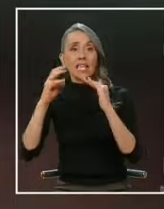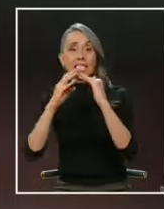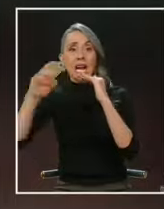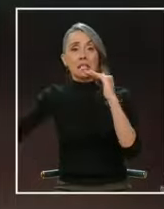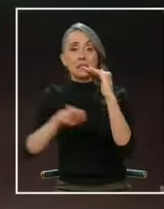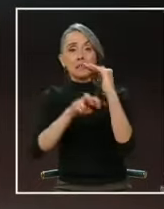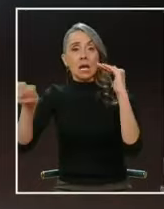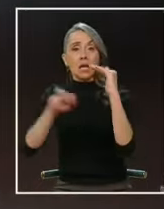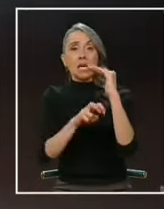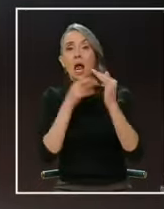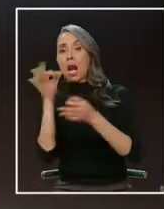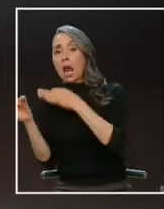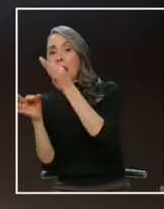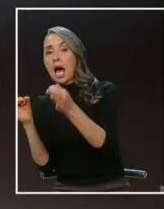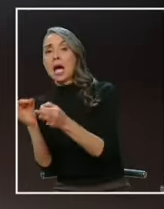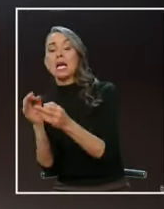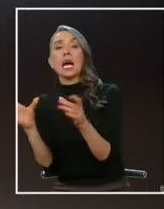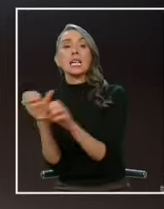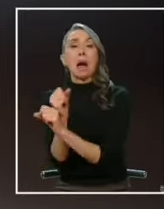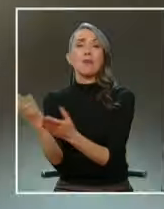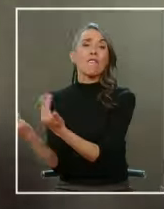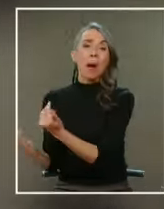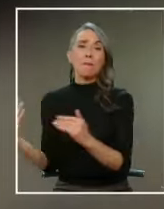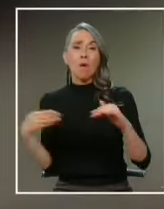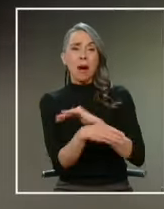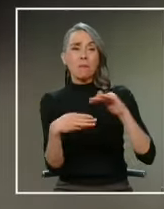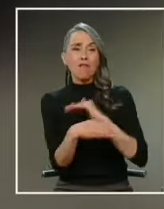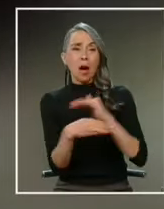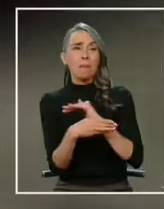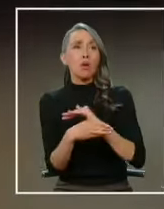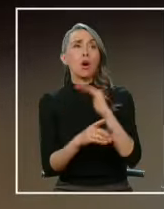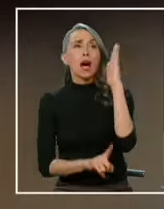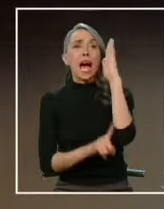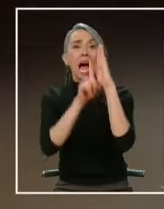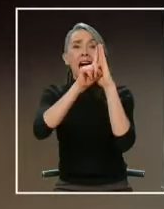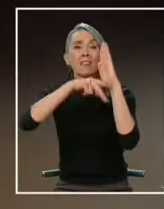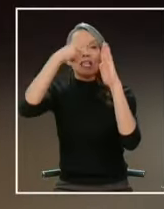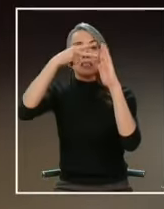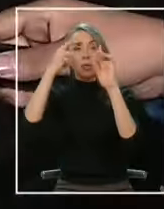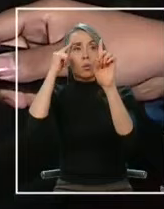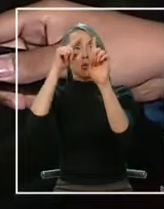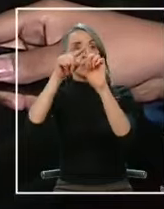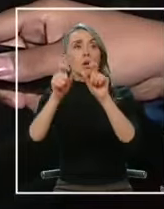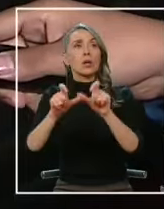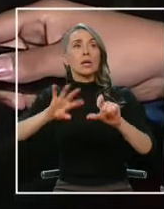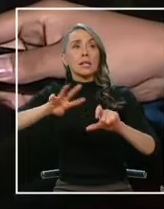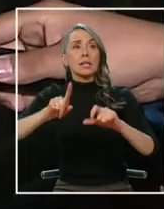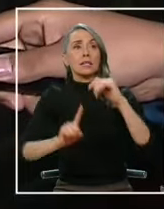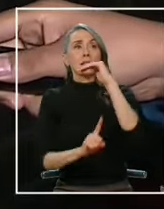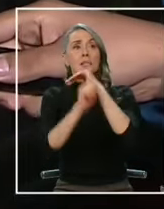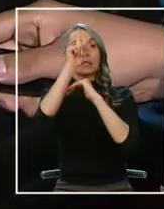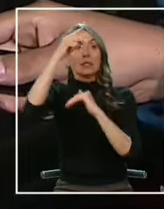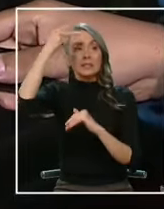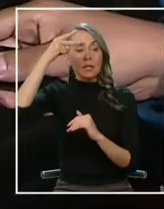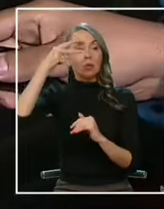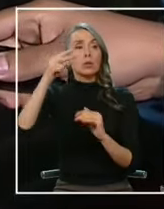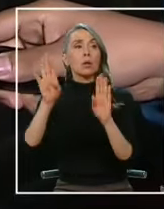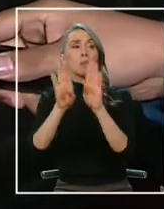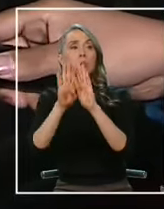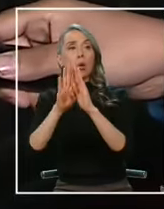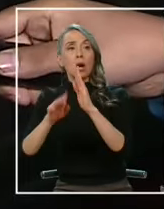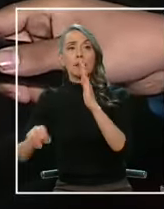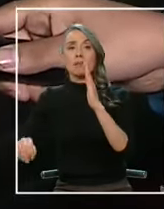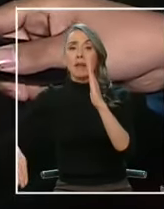Entre ellos se dan indicaciones para el rápido ingreso. El segundo piso es su objetivo. Logran entrar al segundo piso, le pegan una pata a la